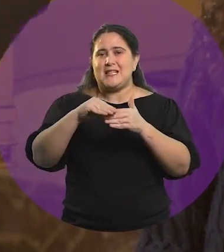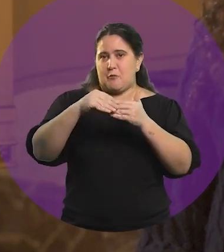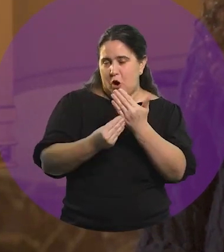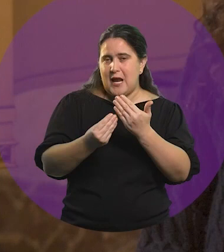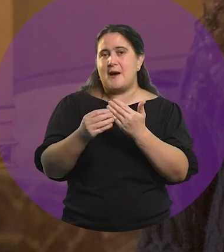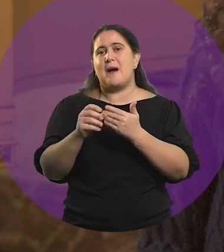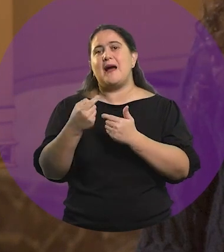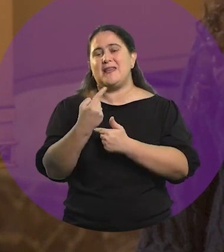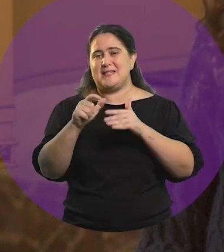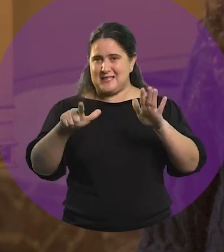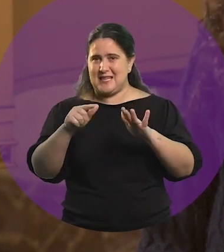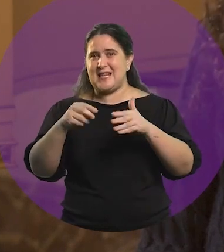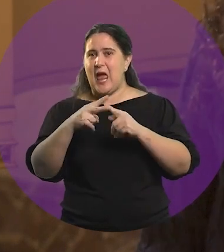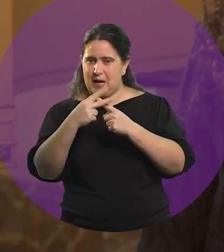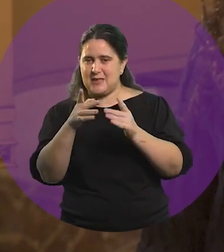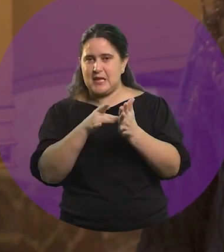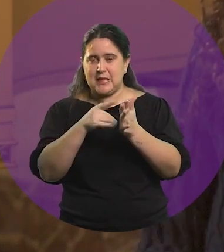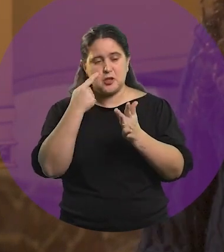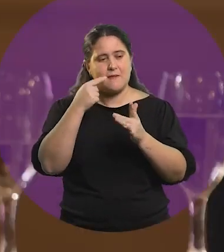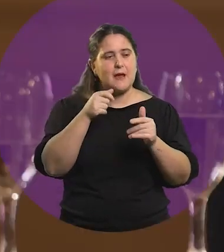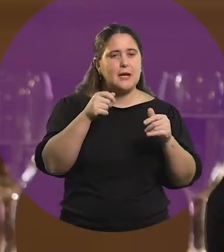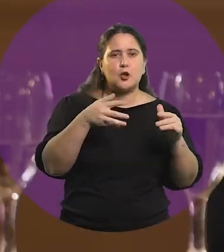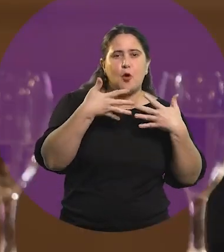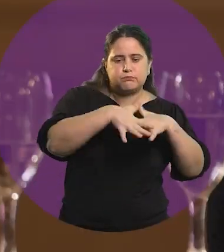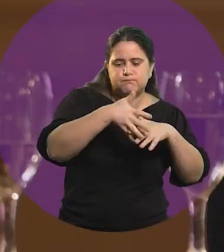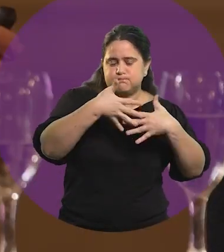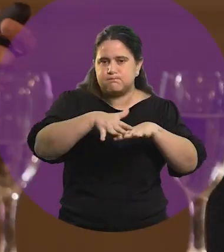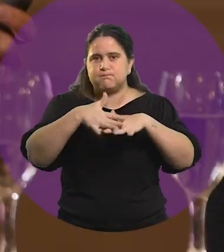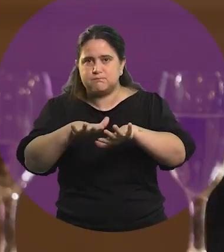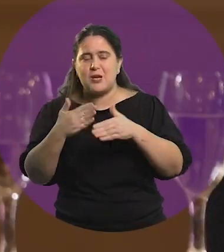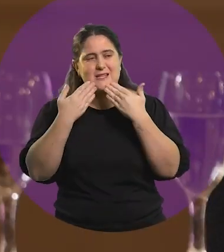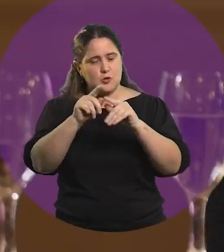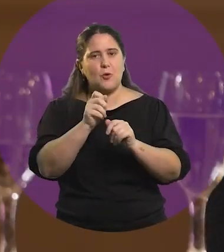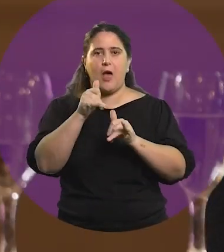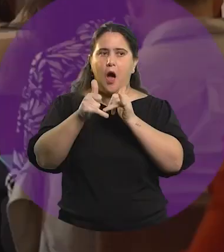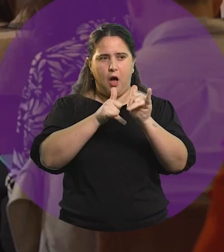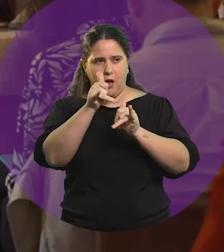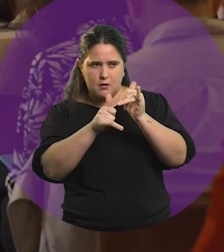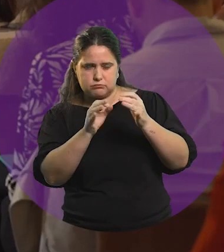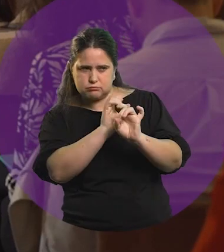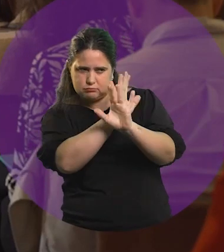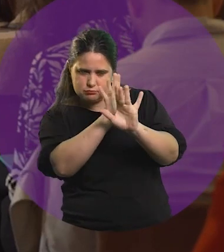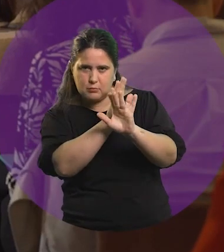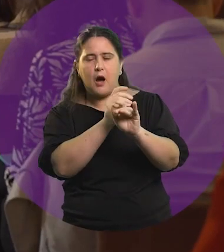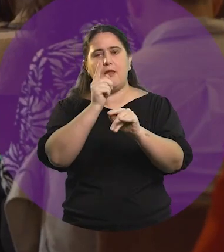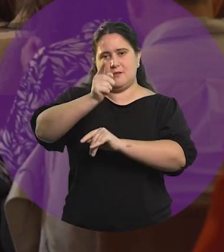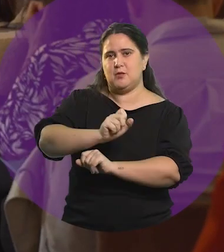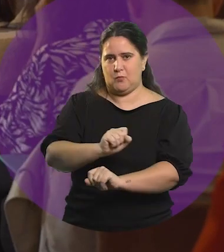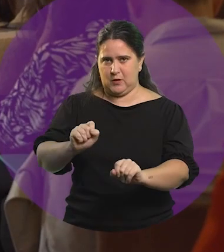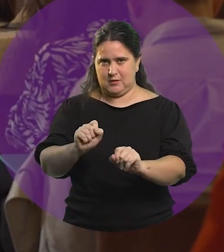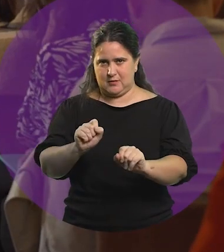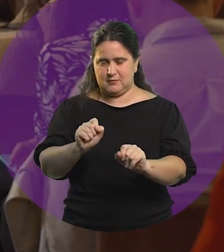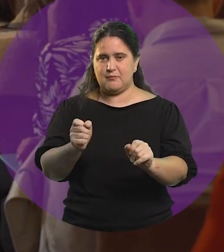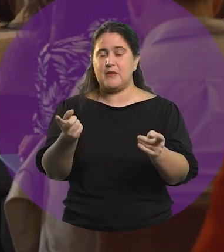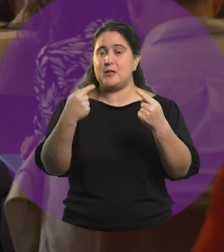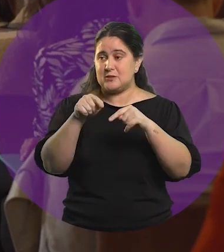17 herramientas digitales, y decimos, bueno, ¿dónde es que van actuando? Porque eso es lo que permite la toma informada de decisiones, ¿sí? Y bueno, y